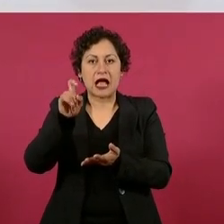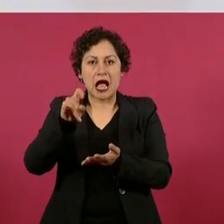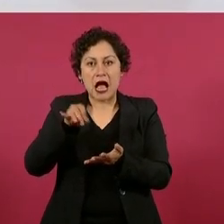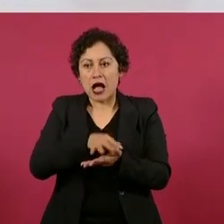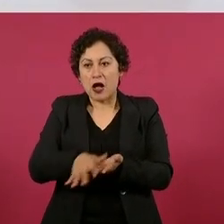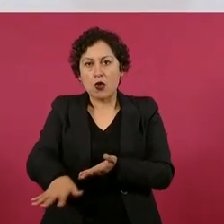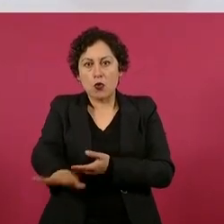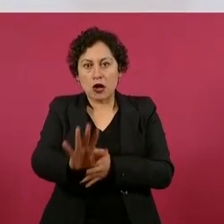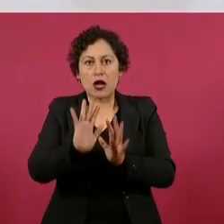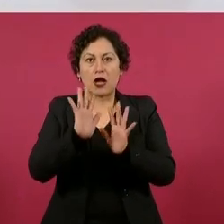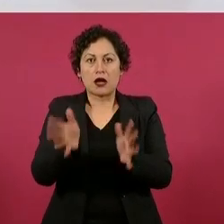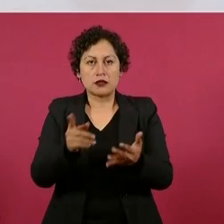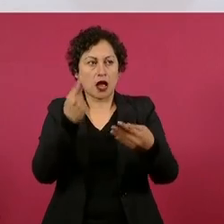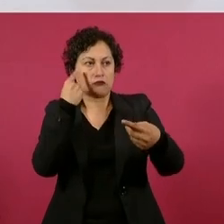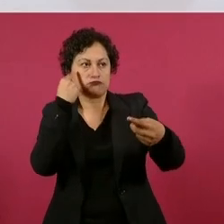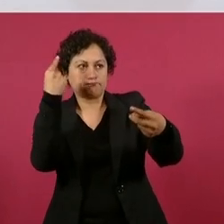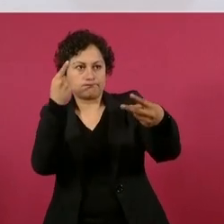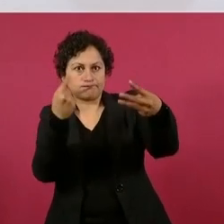ya los evaluamos